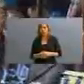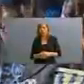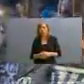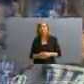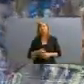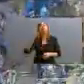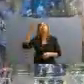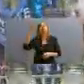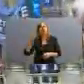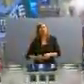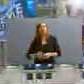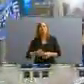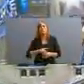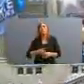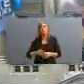absolutamente